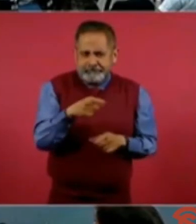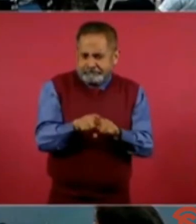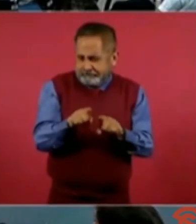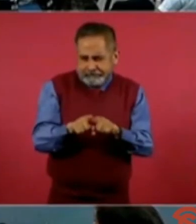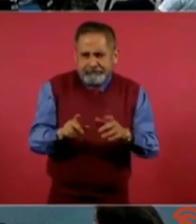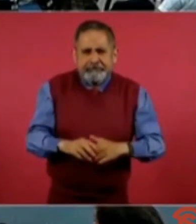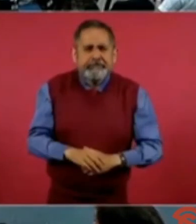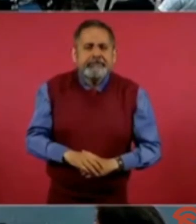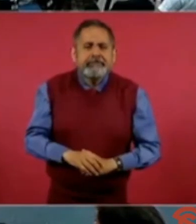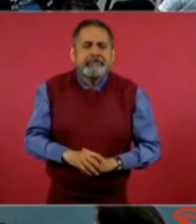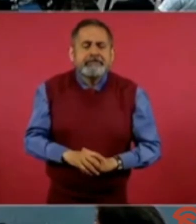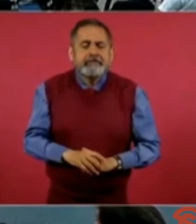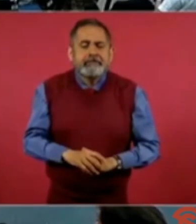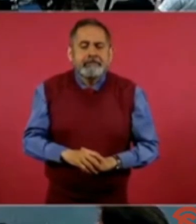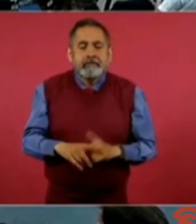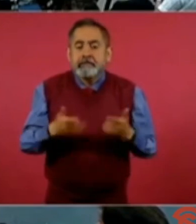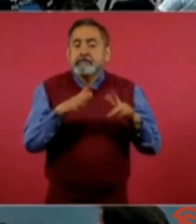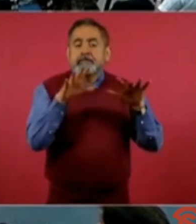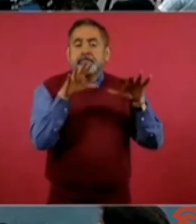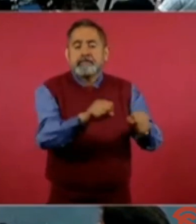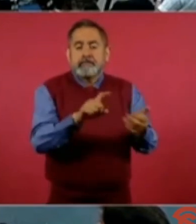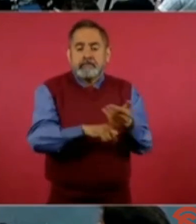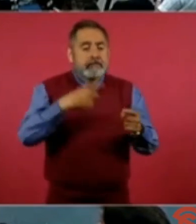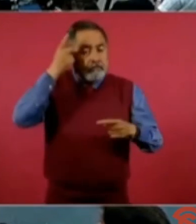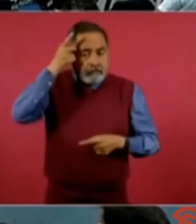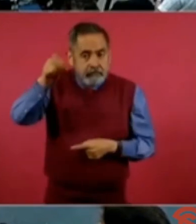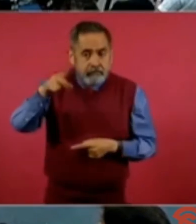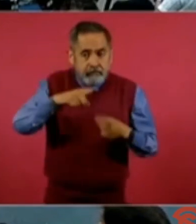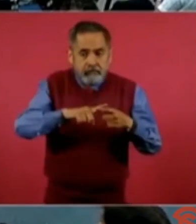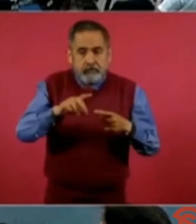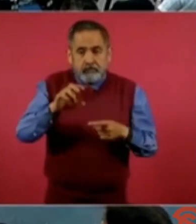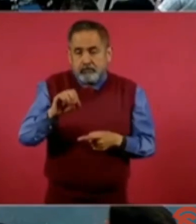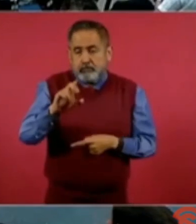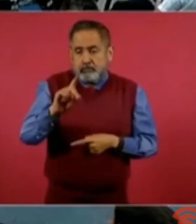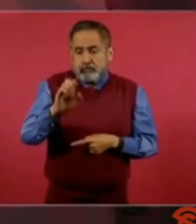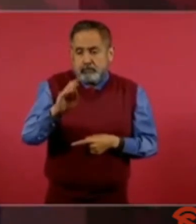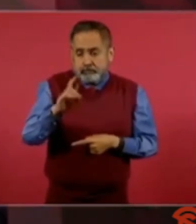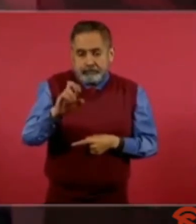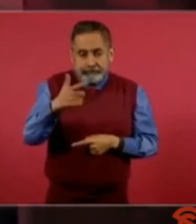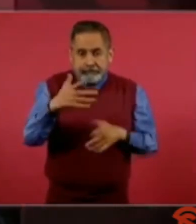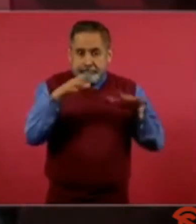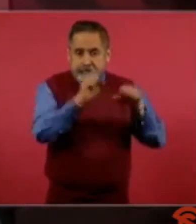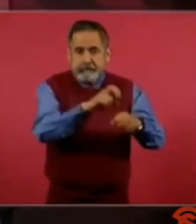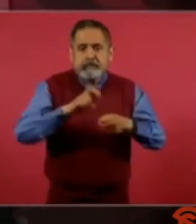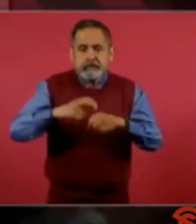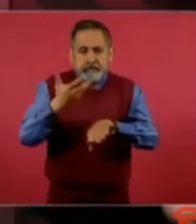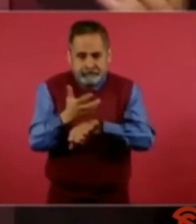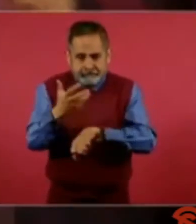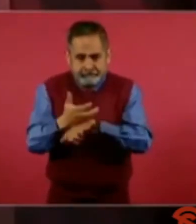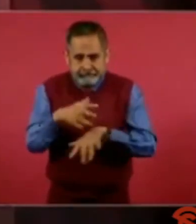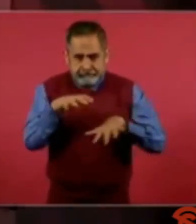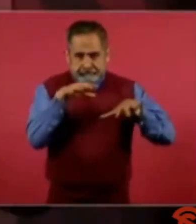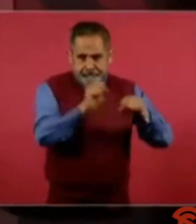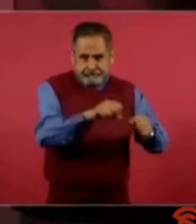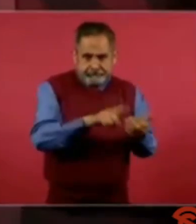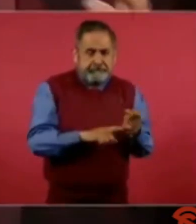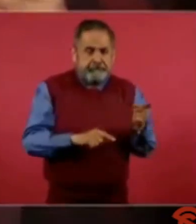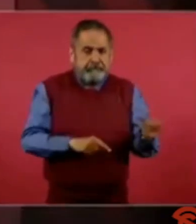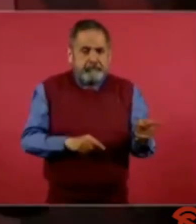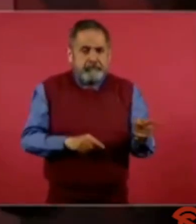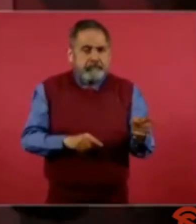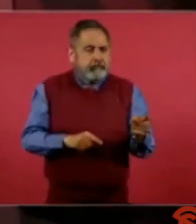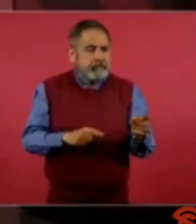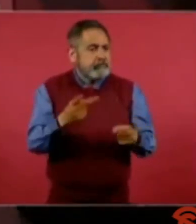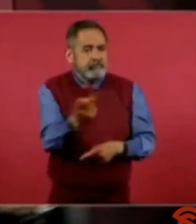pues detuvieron al dueño o de bre en Estados Unidos llegaron a un